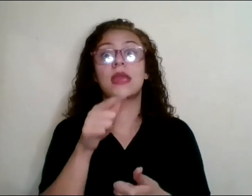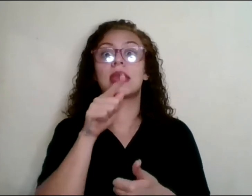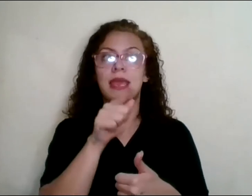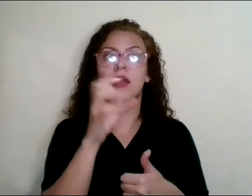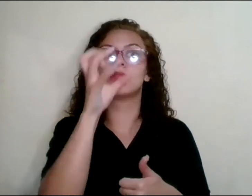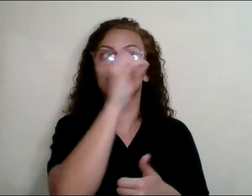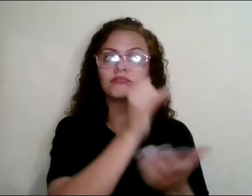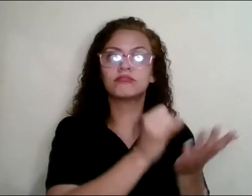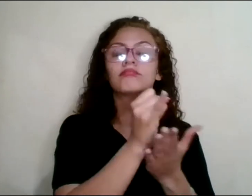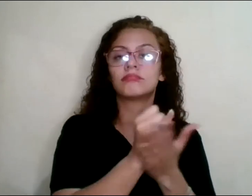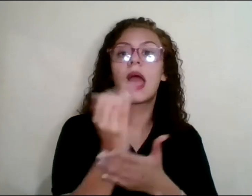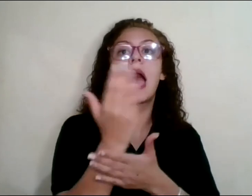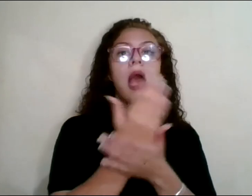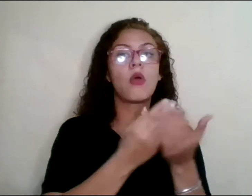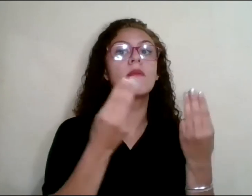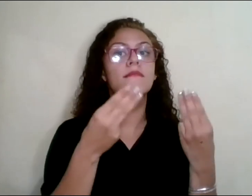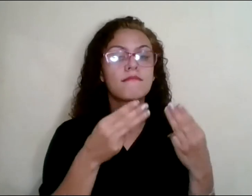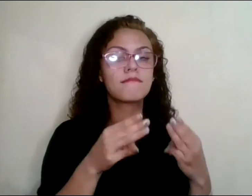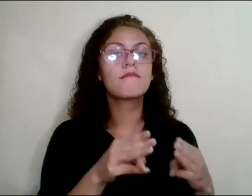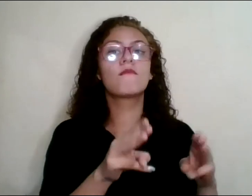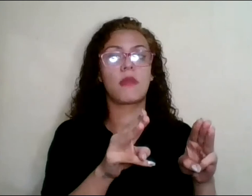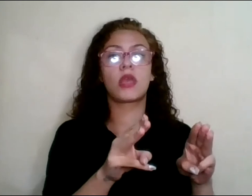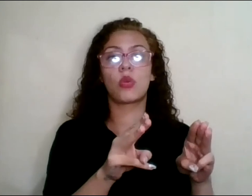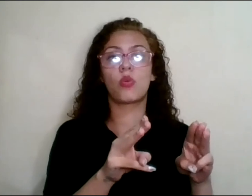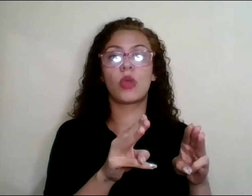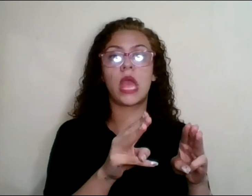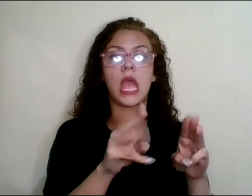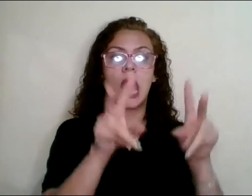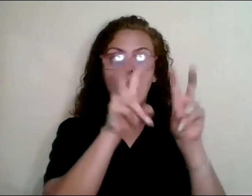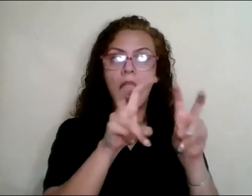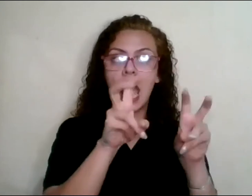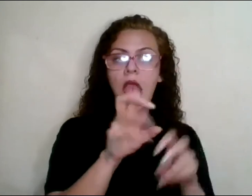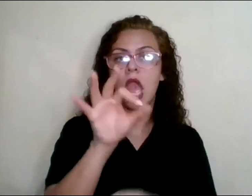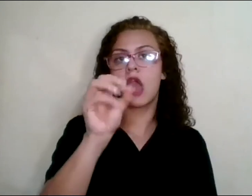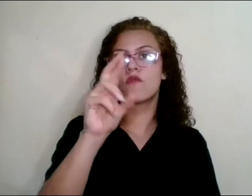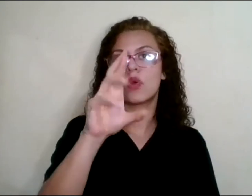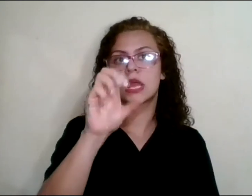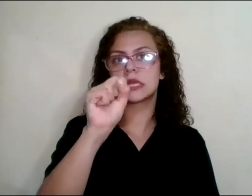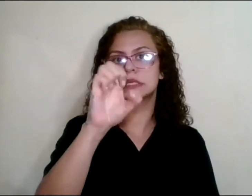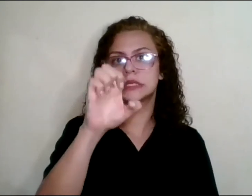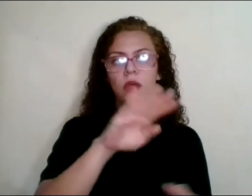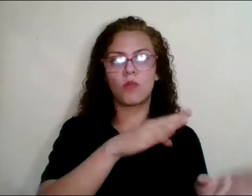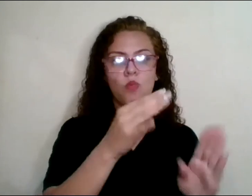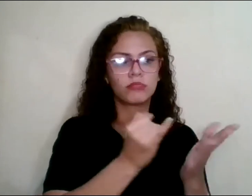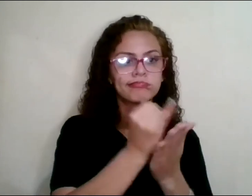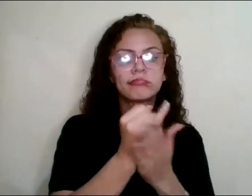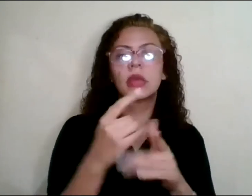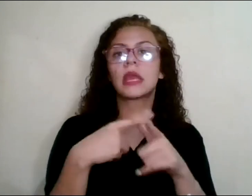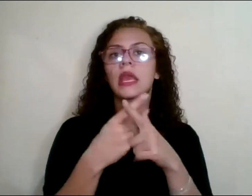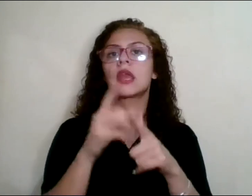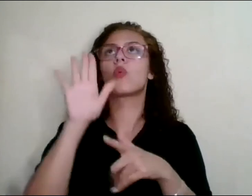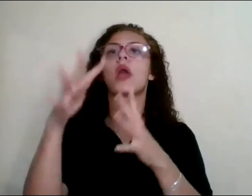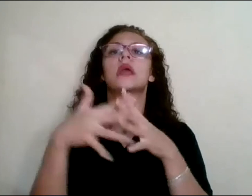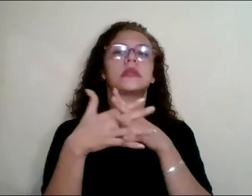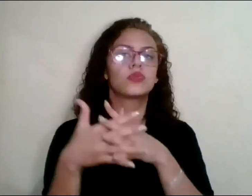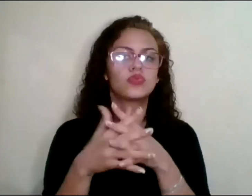descubierto algunos métodos de análisis forense, ¿verdad? Entonces, está en Estados